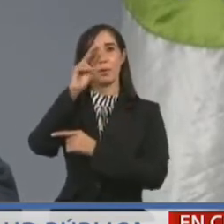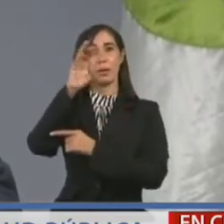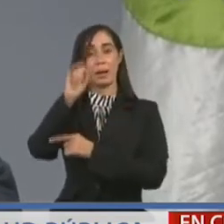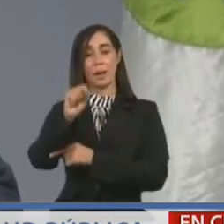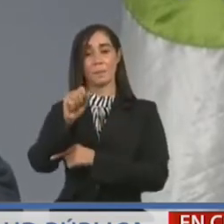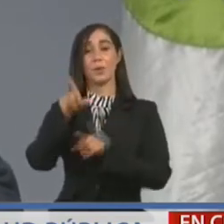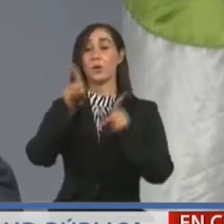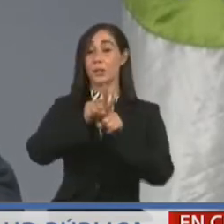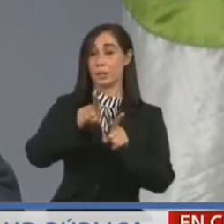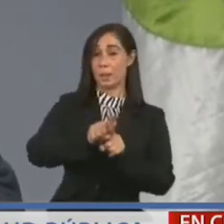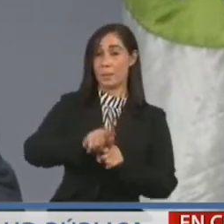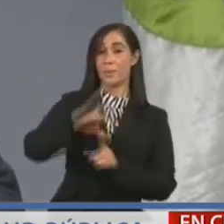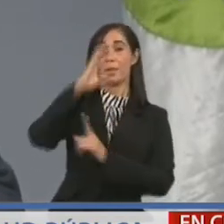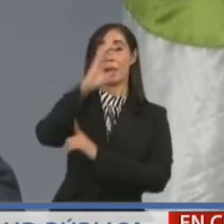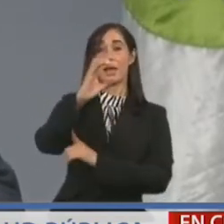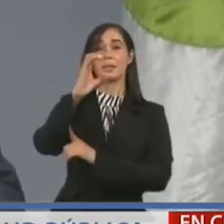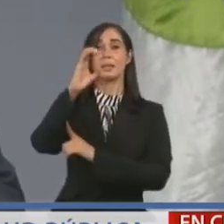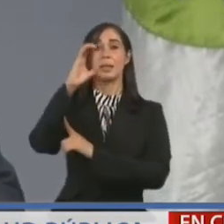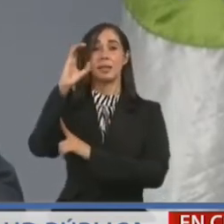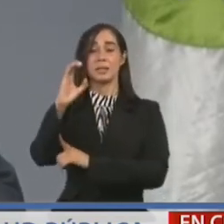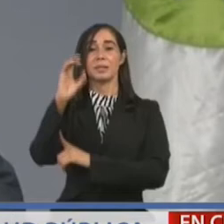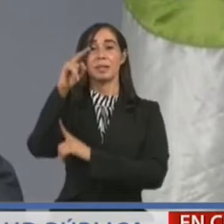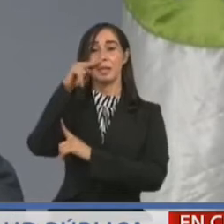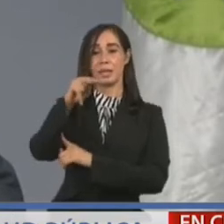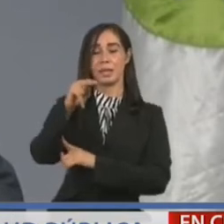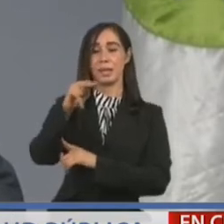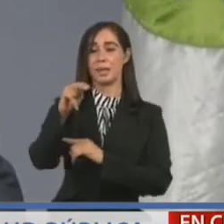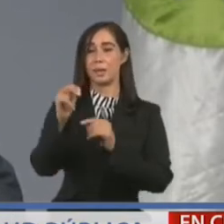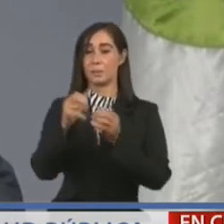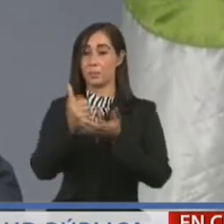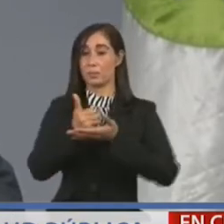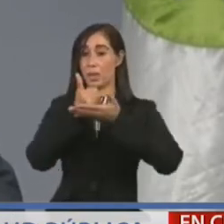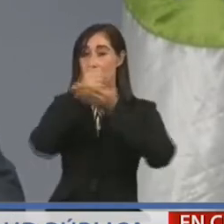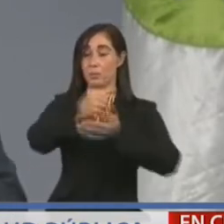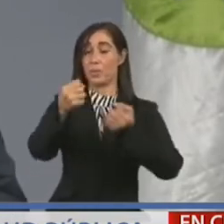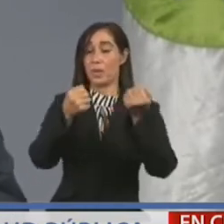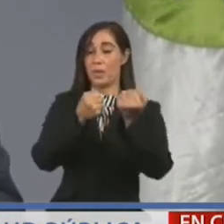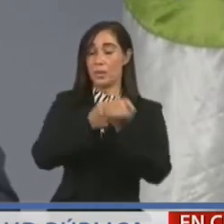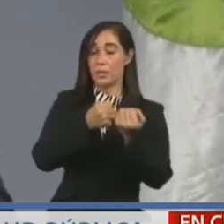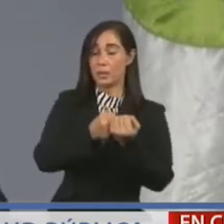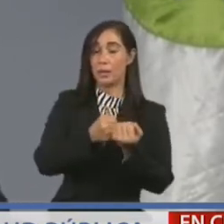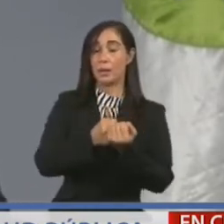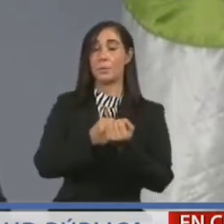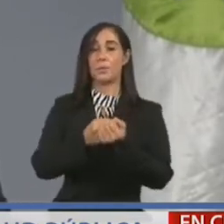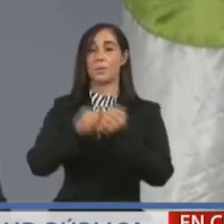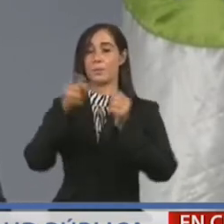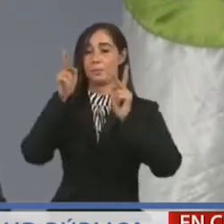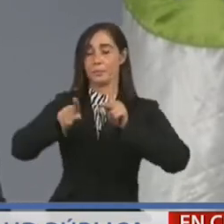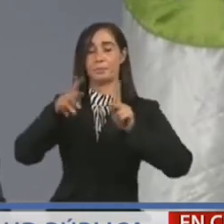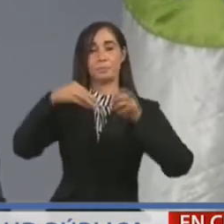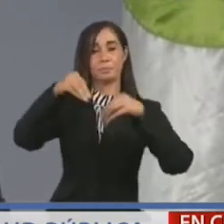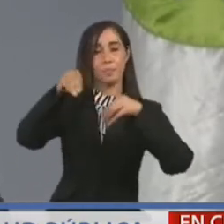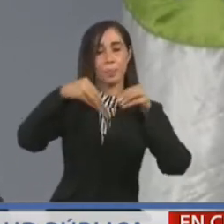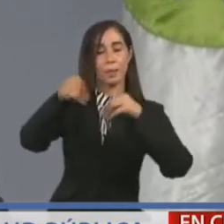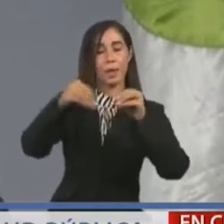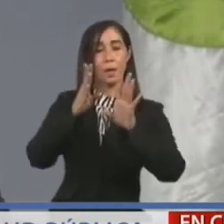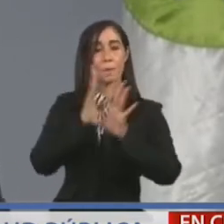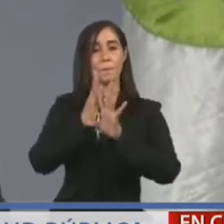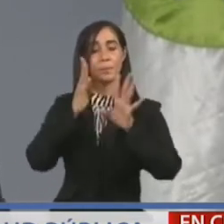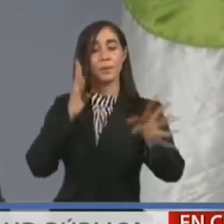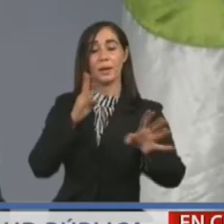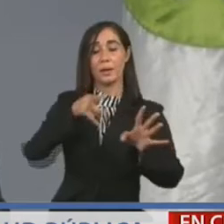las facilidades que se están presentando a los ciudadanos para la atención a